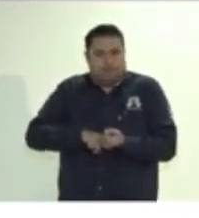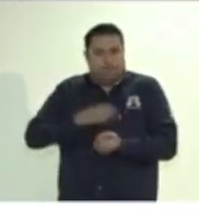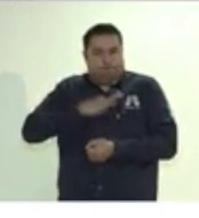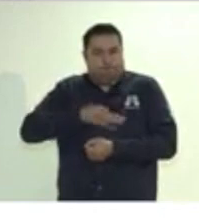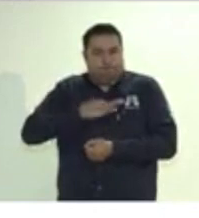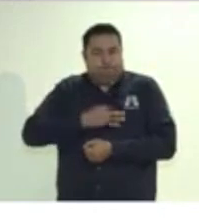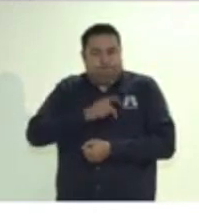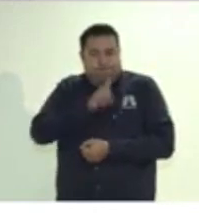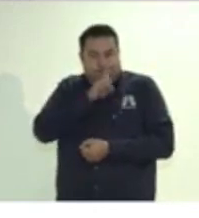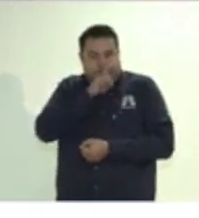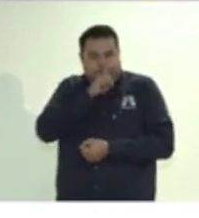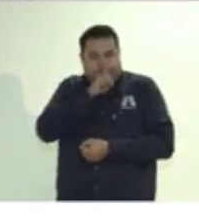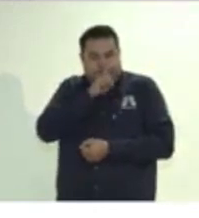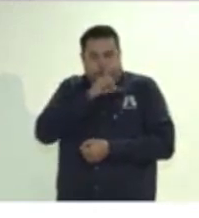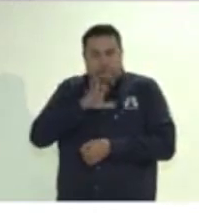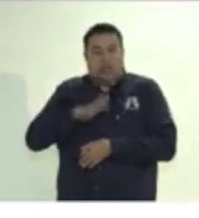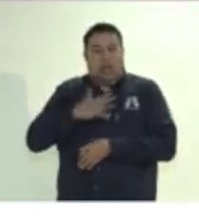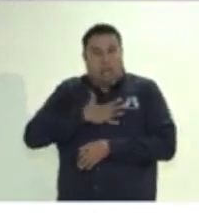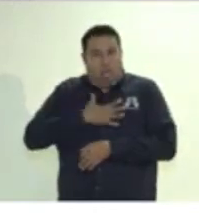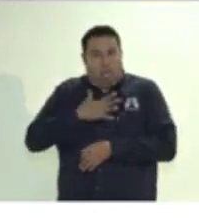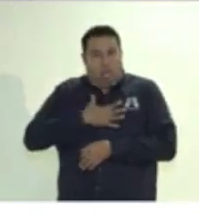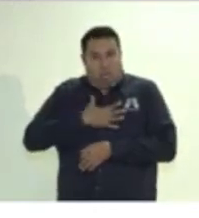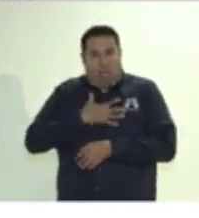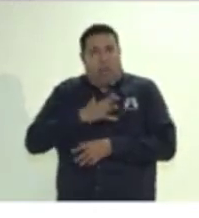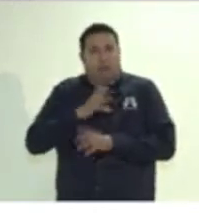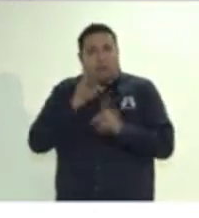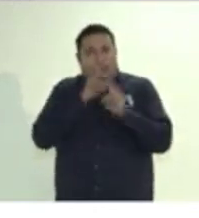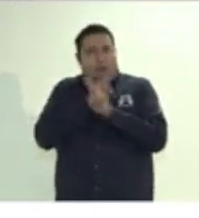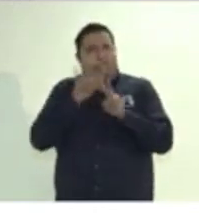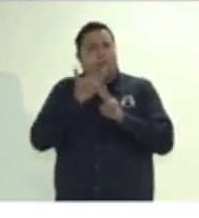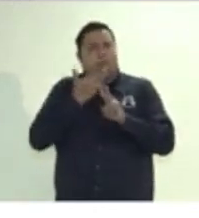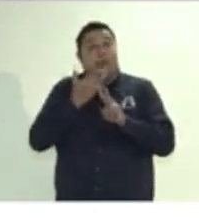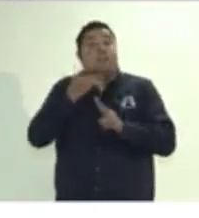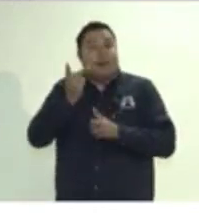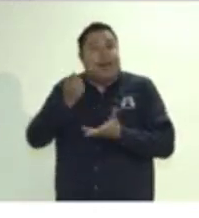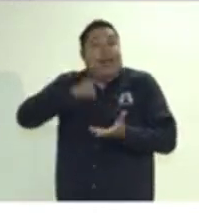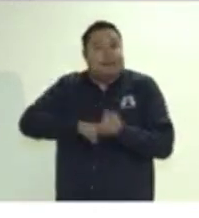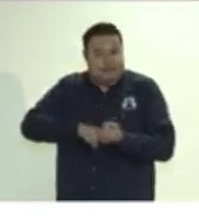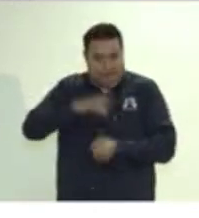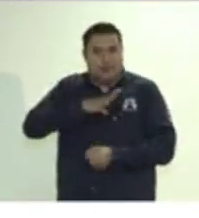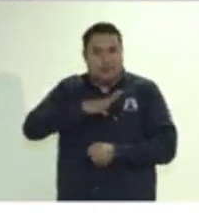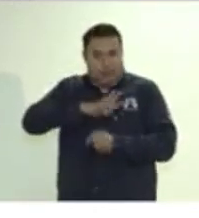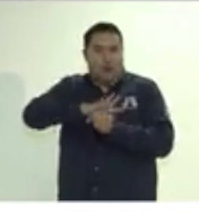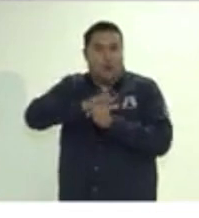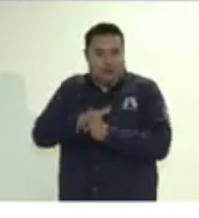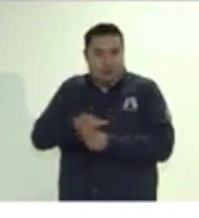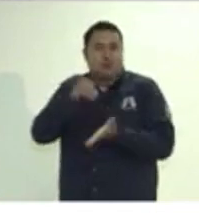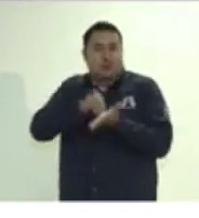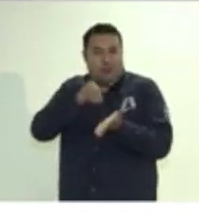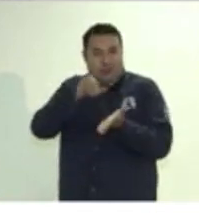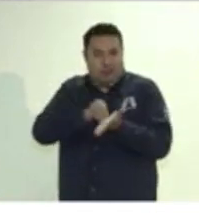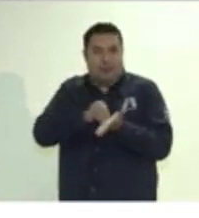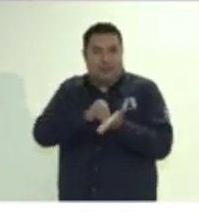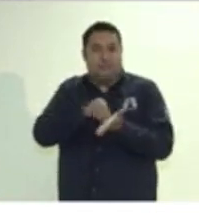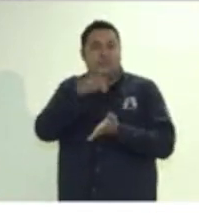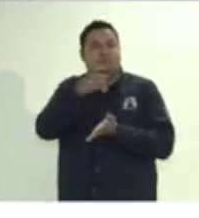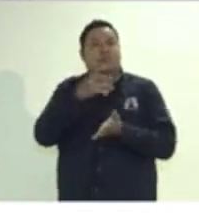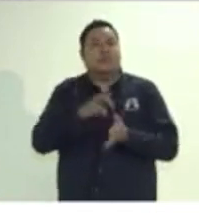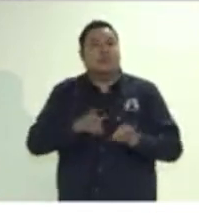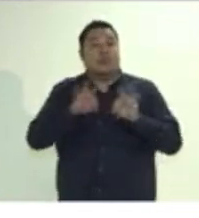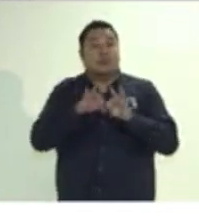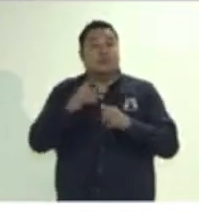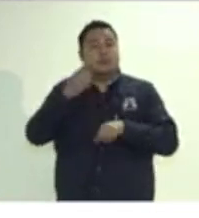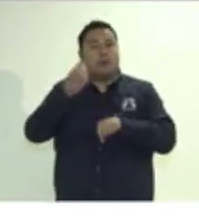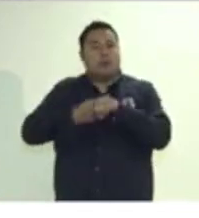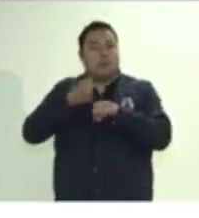días después de haber concluido la enfermedad con imágenes de juanma moreno josé luis vázquez noticieros canal